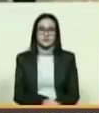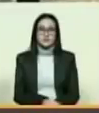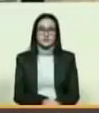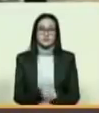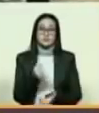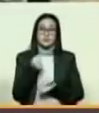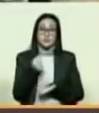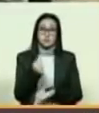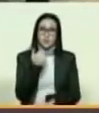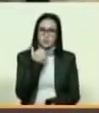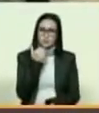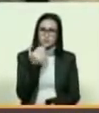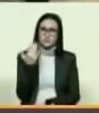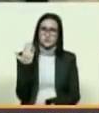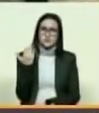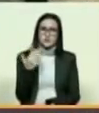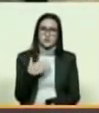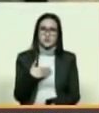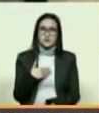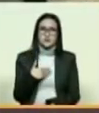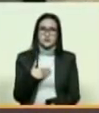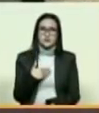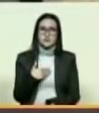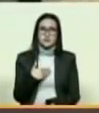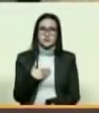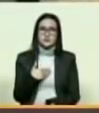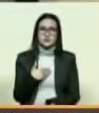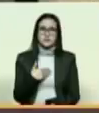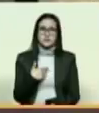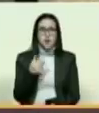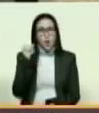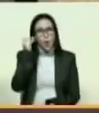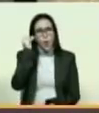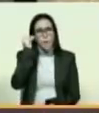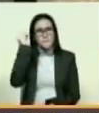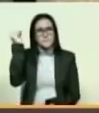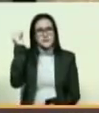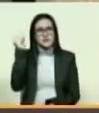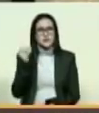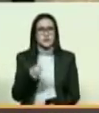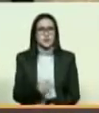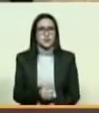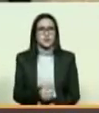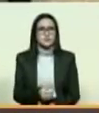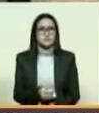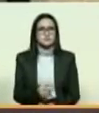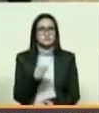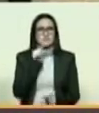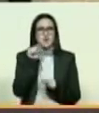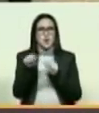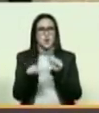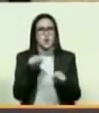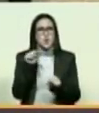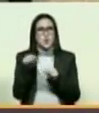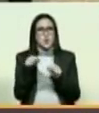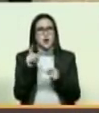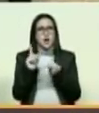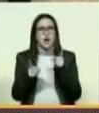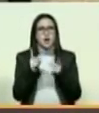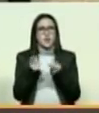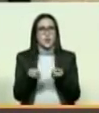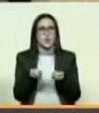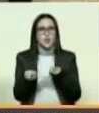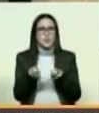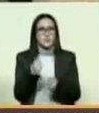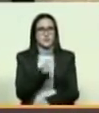A propósito de esto, yo quisiera su opinión con respecto a las críticas que han surgido de parte de algunos